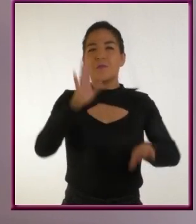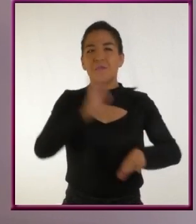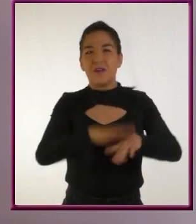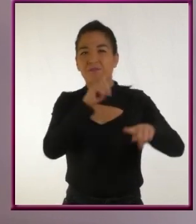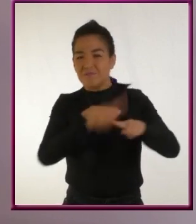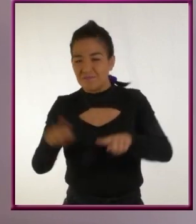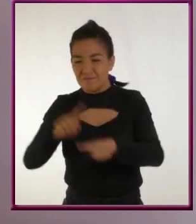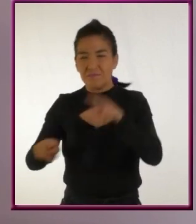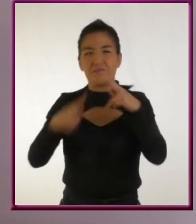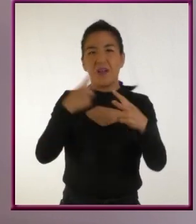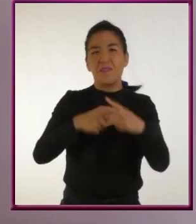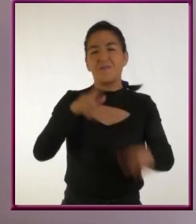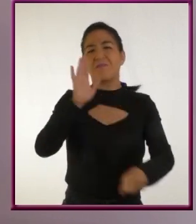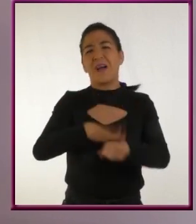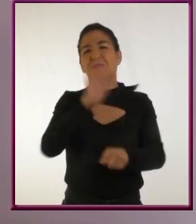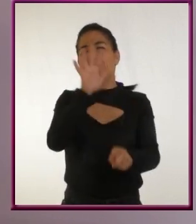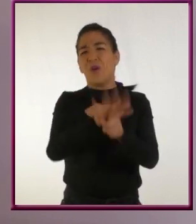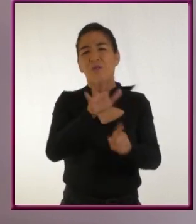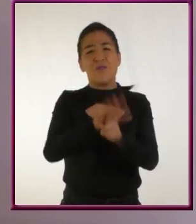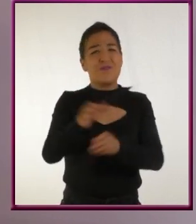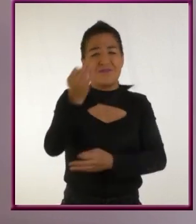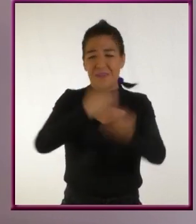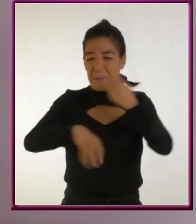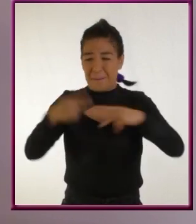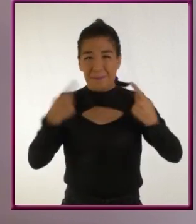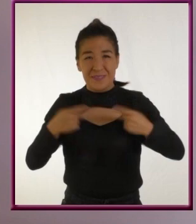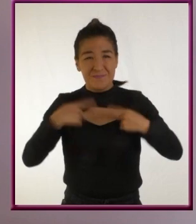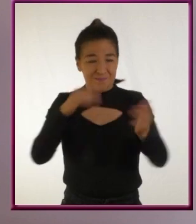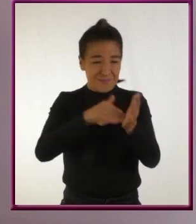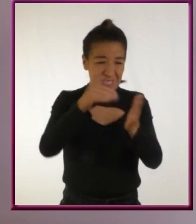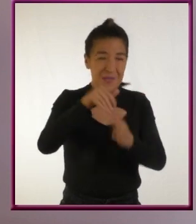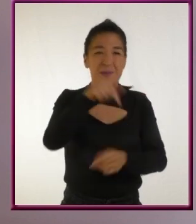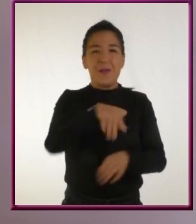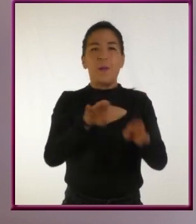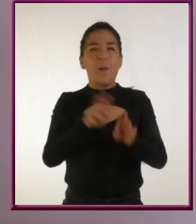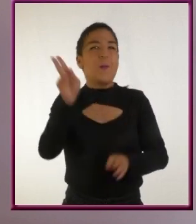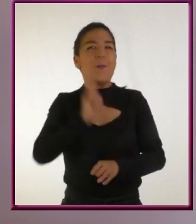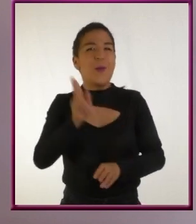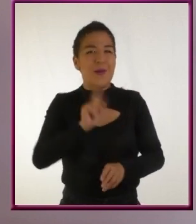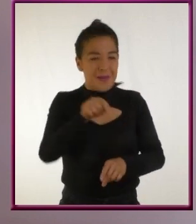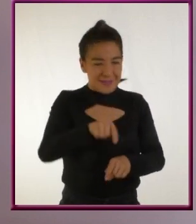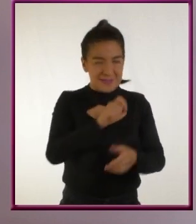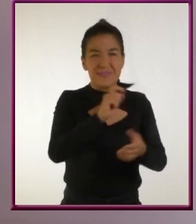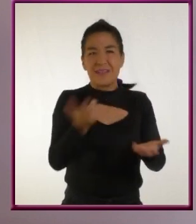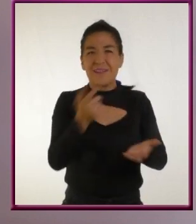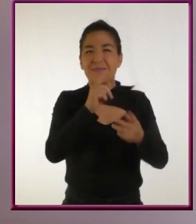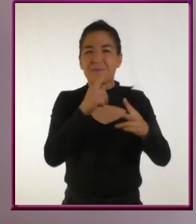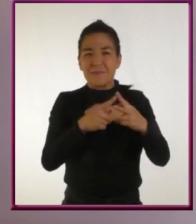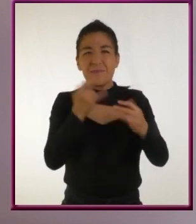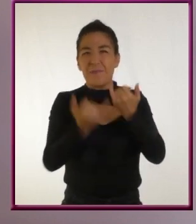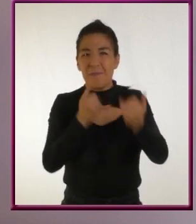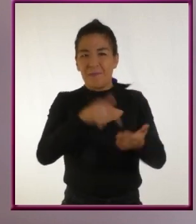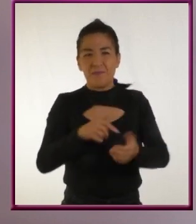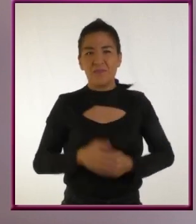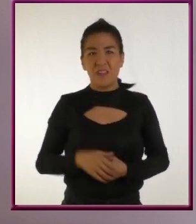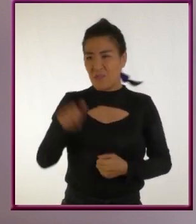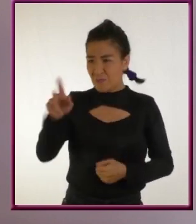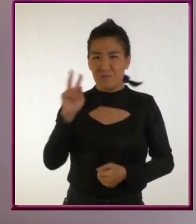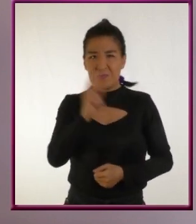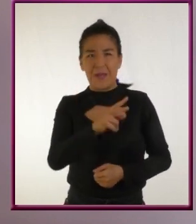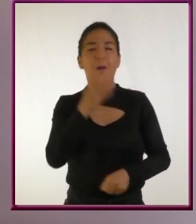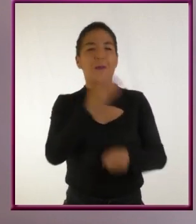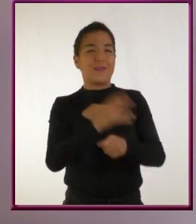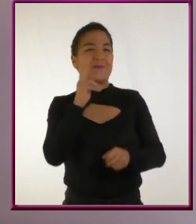pasatiempos matemáticos más populares del mundo. Millones de personas lo resuelven o por lo menos lo intentan. ¿A poco no has oído hablar de